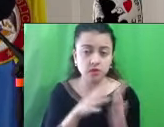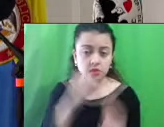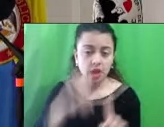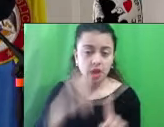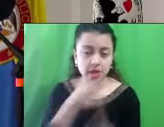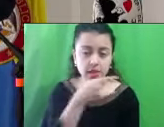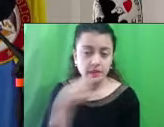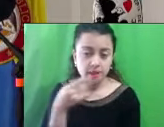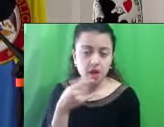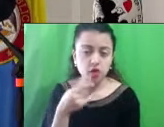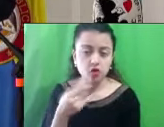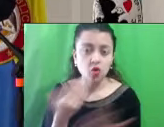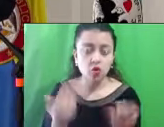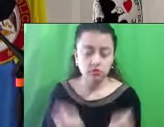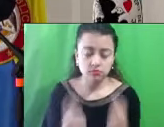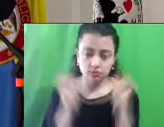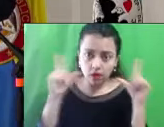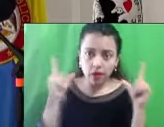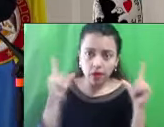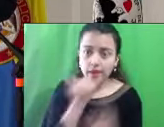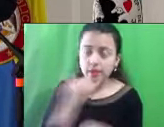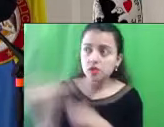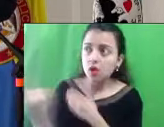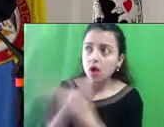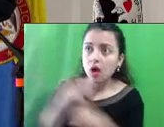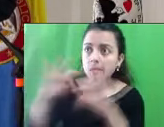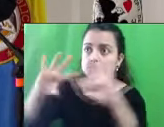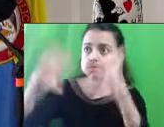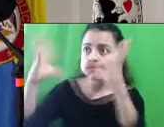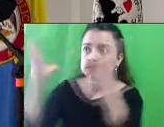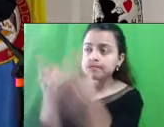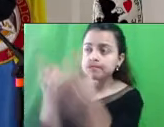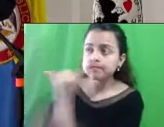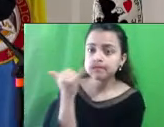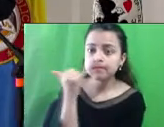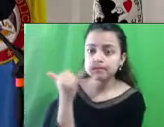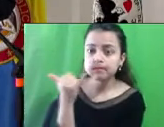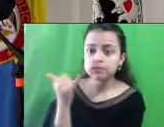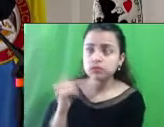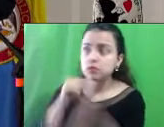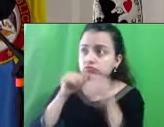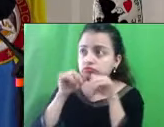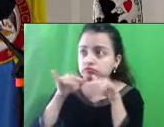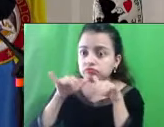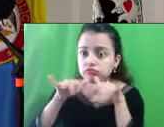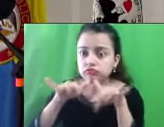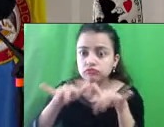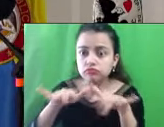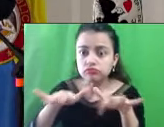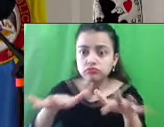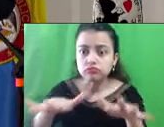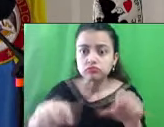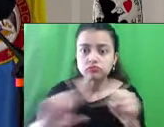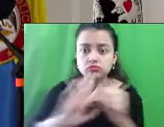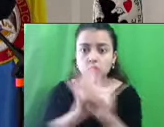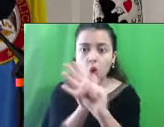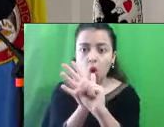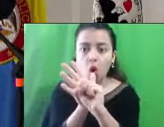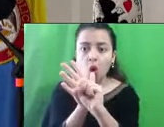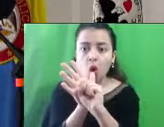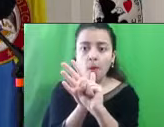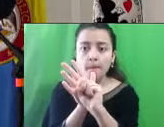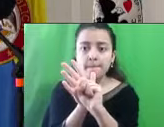fuimos sorprendidos con lo que estaba pasando a nivel mundial, y las medidas que se fueron tomando poco a poco, lo que generó aislamientos de